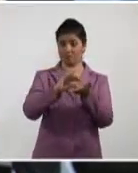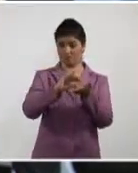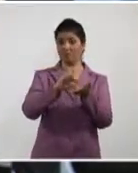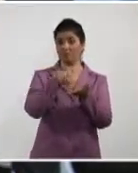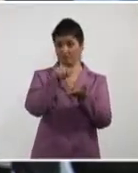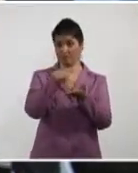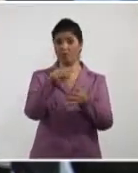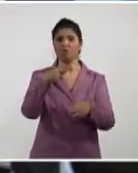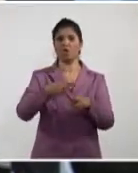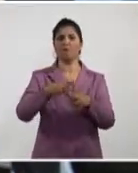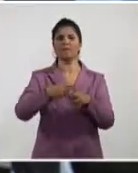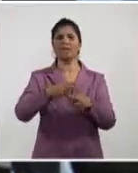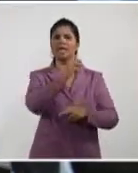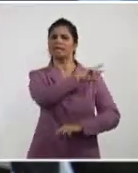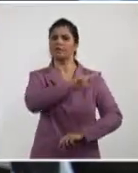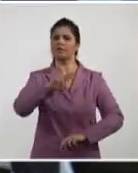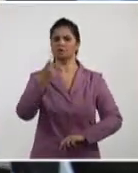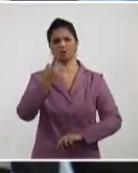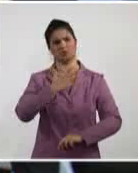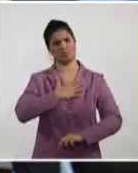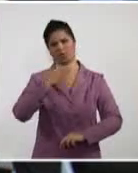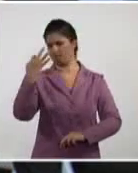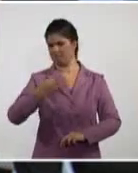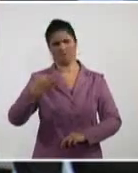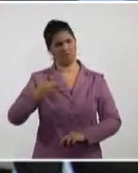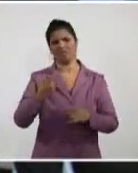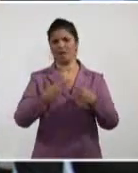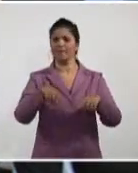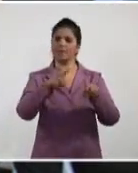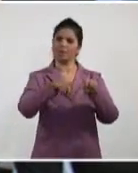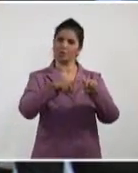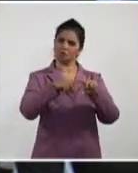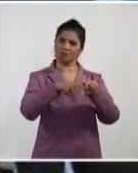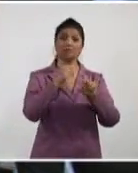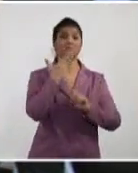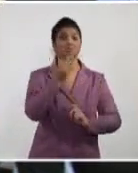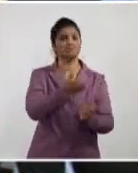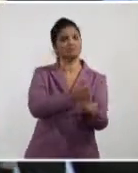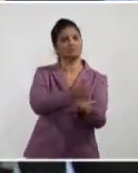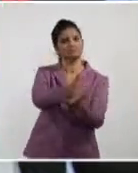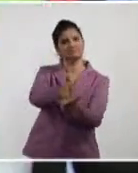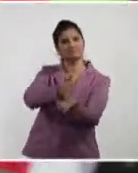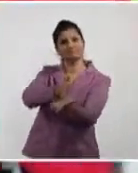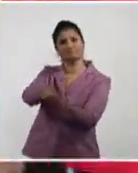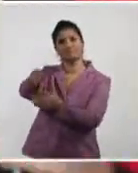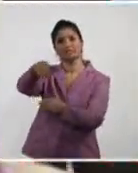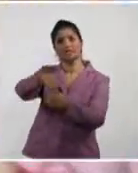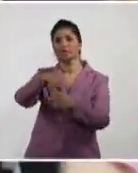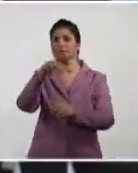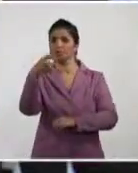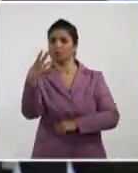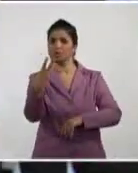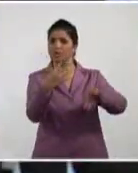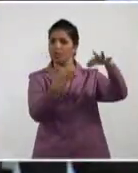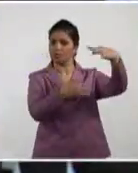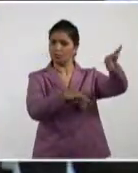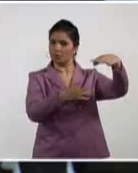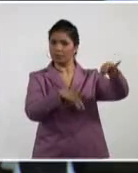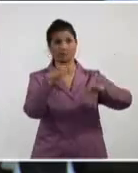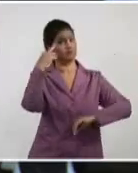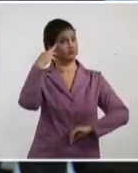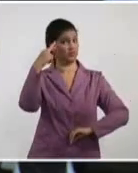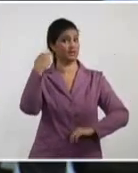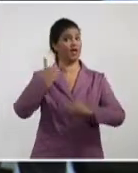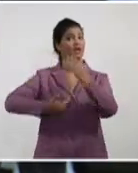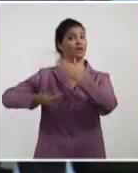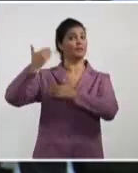revolución, pero de un contenido inmenso, porque incluye los tres documentos rectores de la epopeya